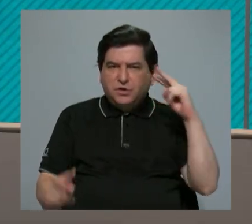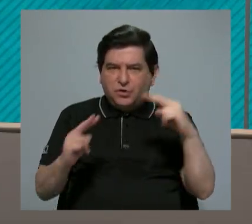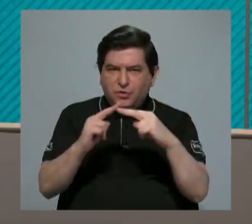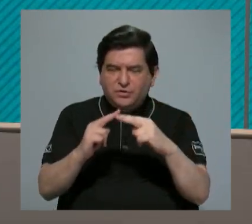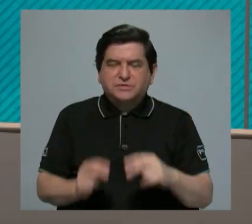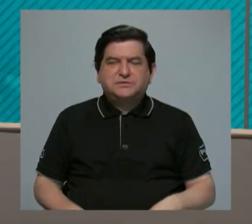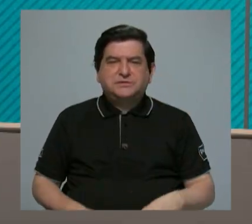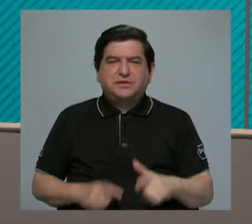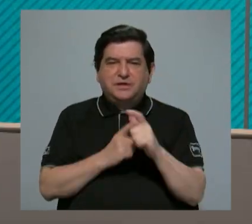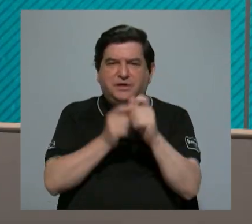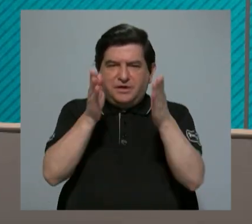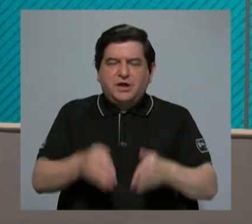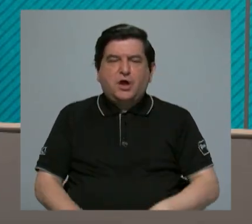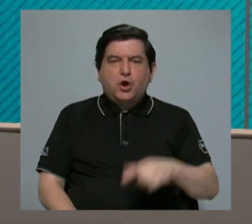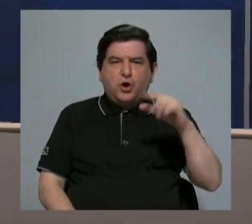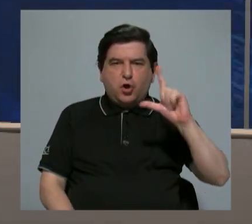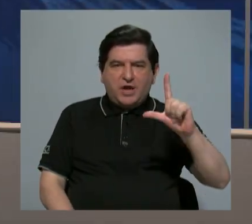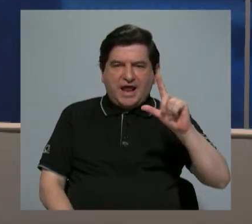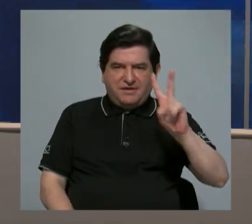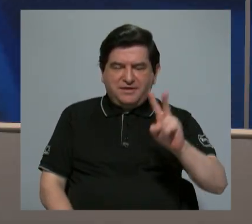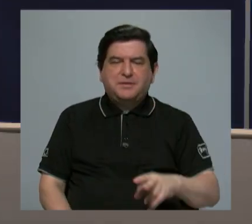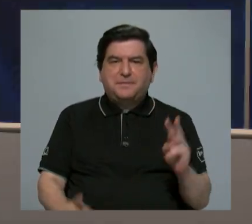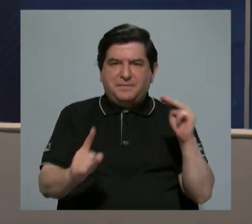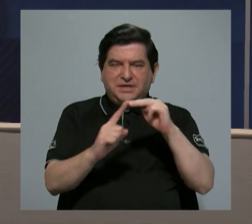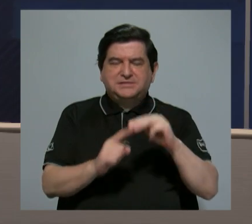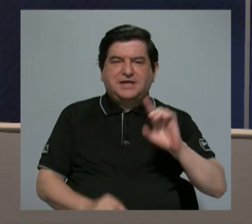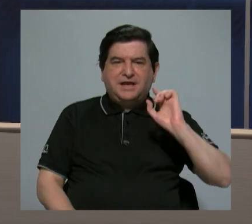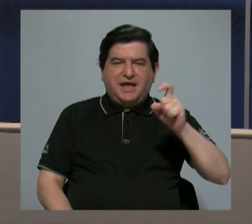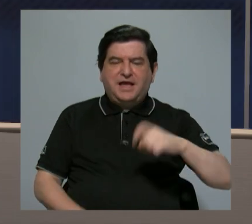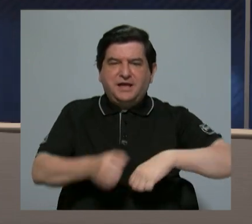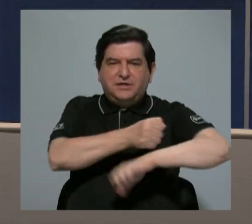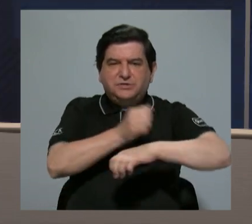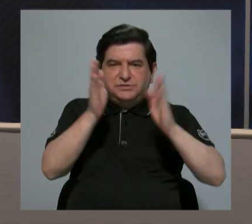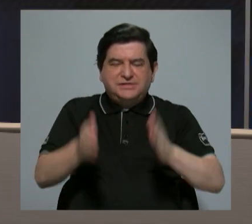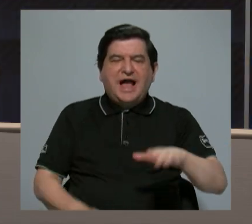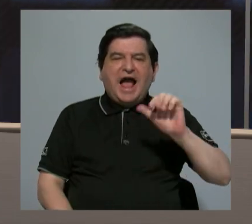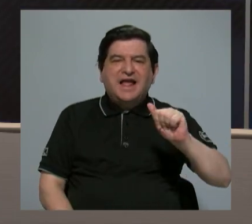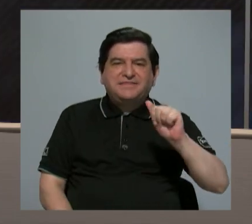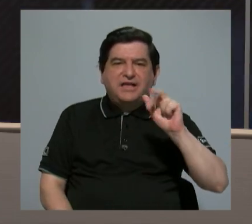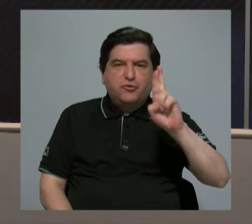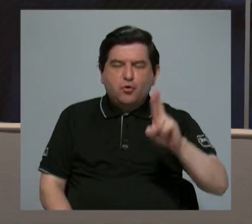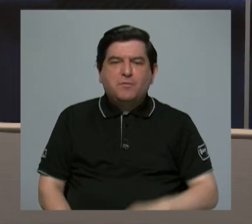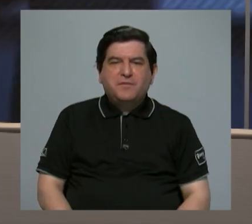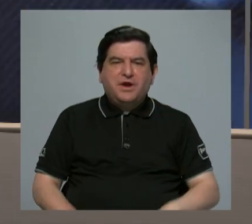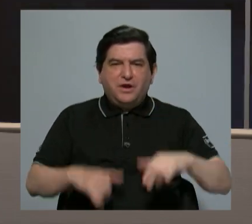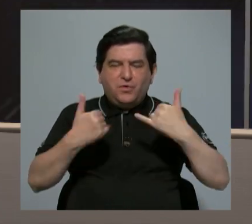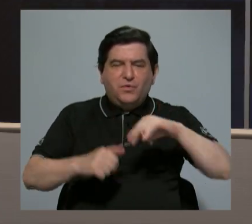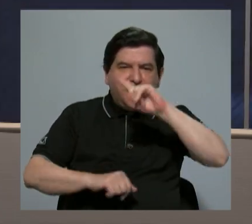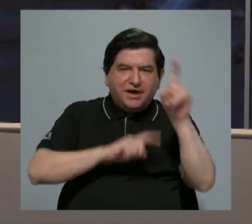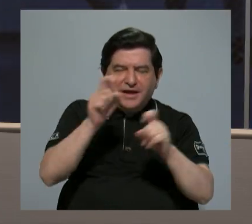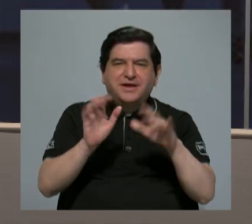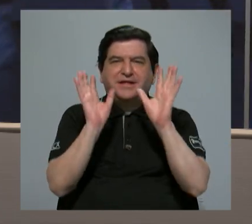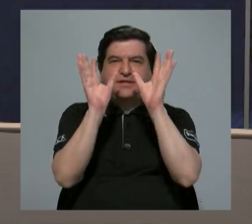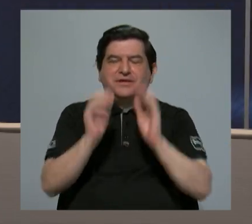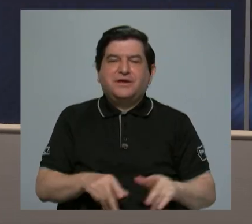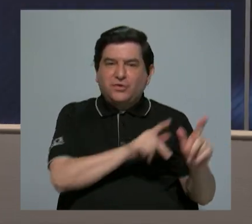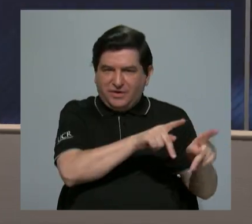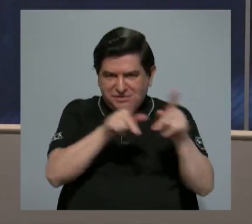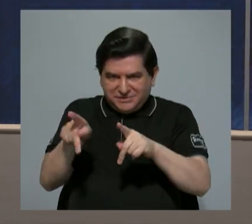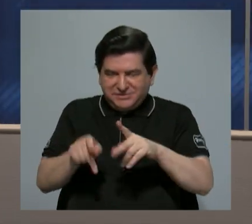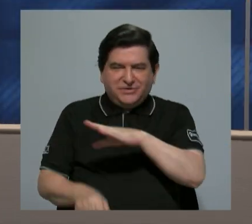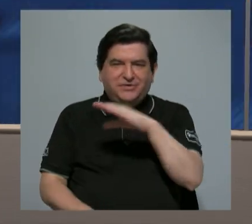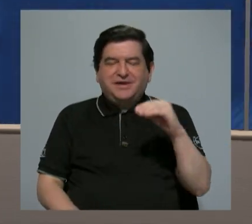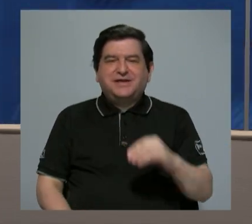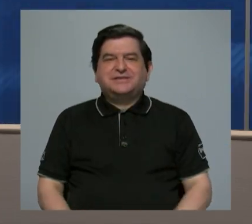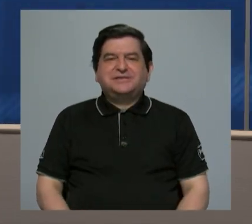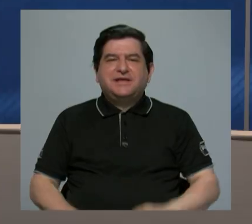Loriana Villalobos, tendremos un mensaje del exfutbolista a Tim Rupert, jugaremos trivia de voleibol con la afición y por supuesto